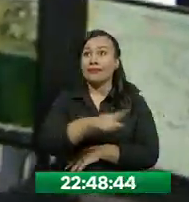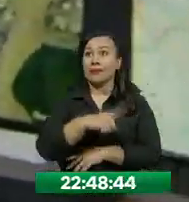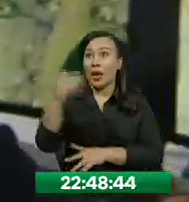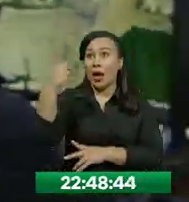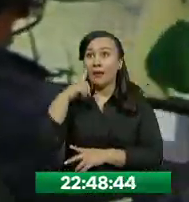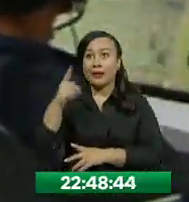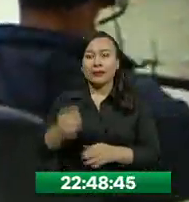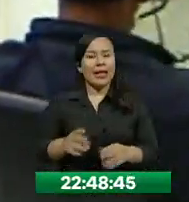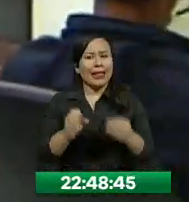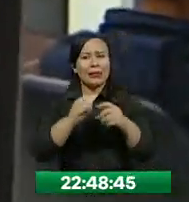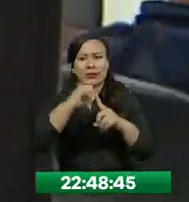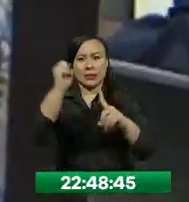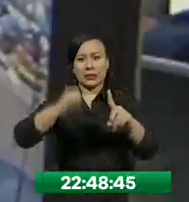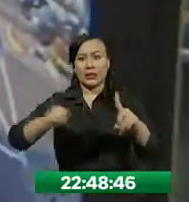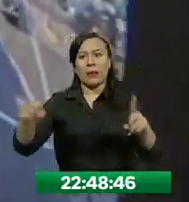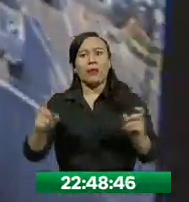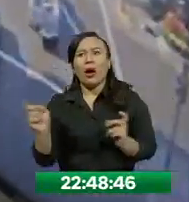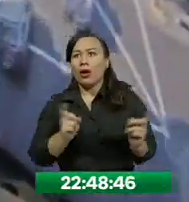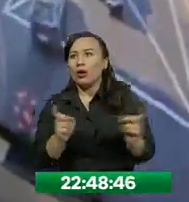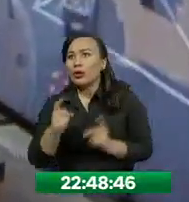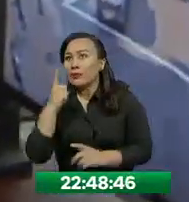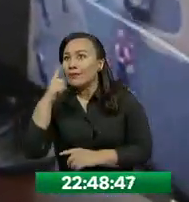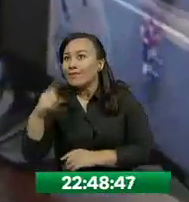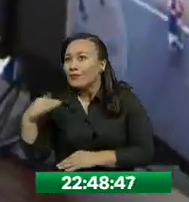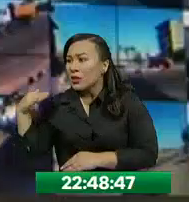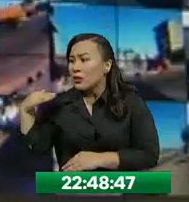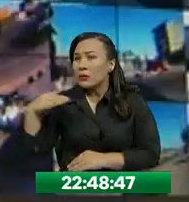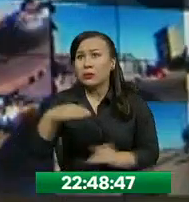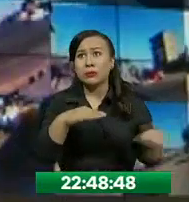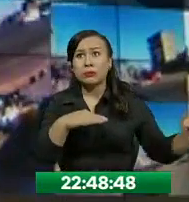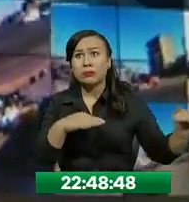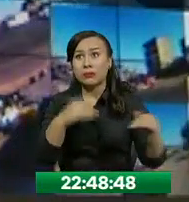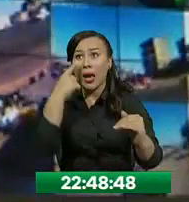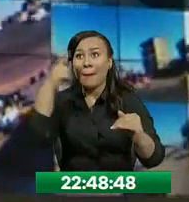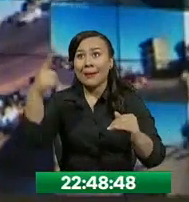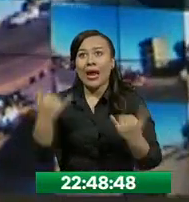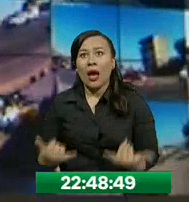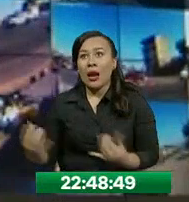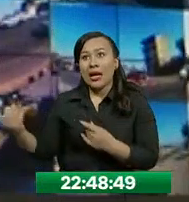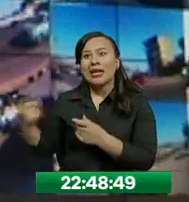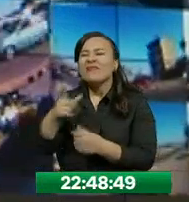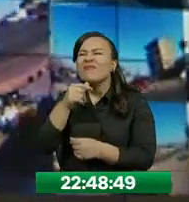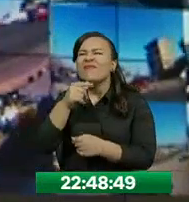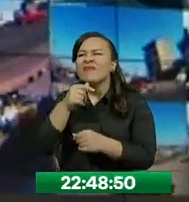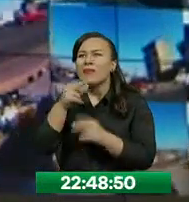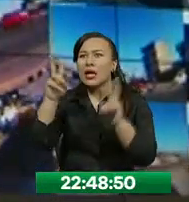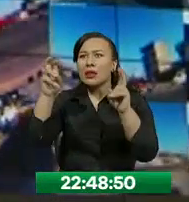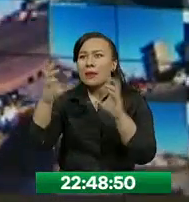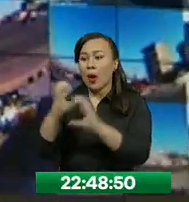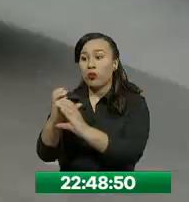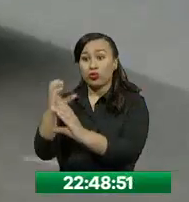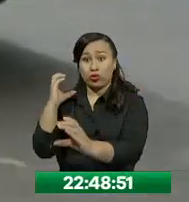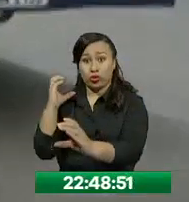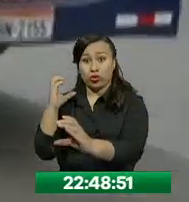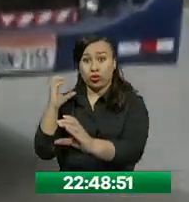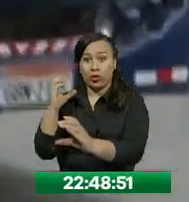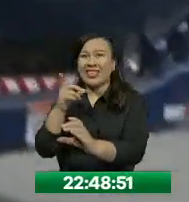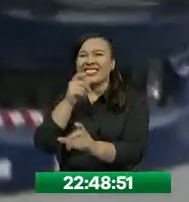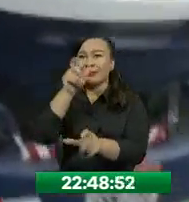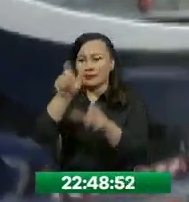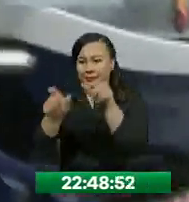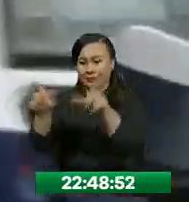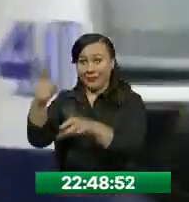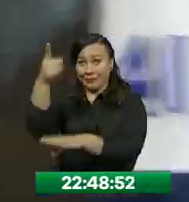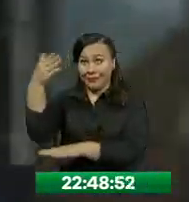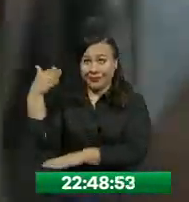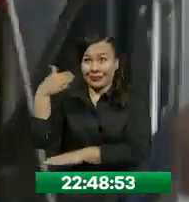herramientas tecnológicas para controlar el pulso de las vías. Una de las secciones corresponde al transporte público, donde se moviliza